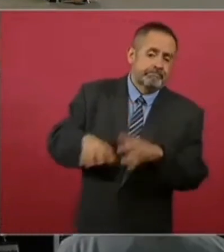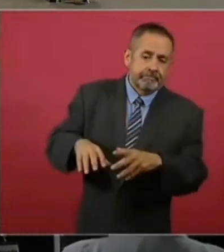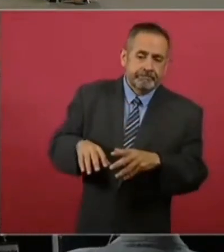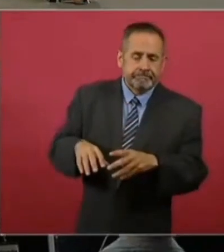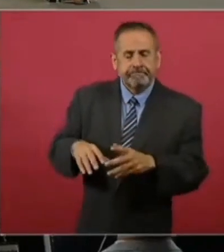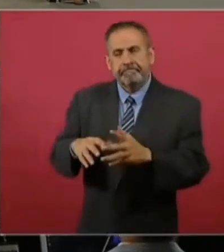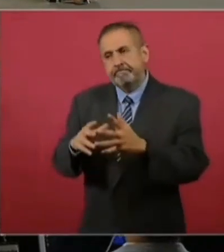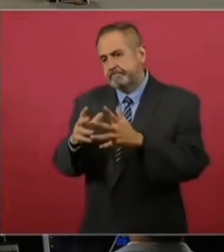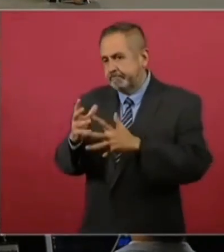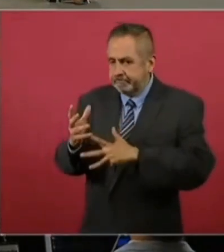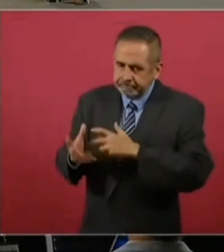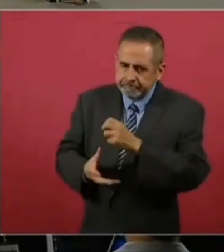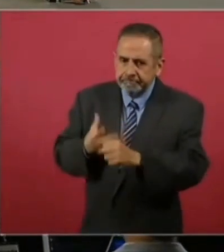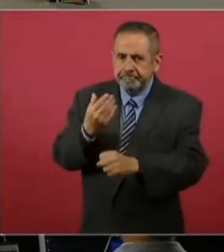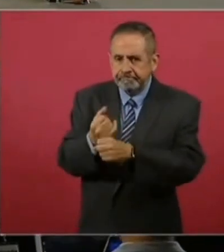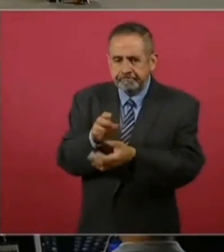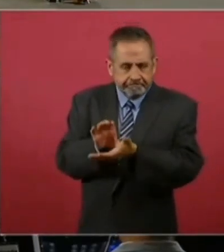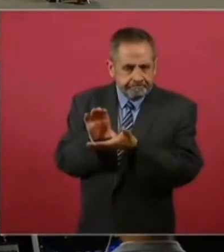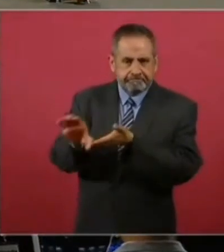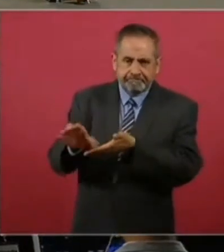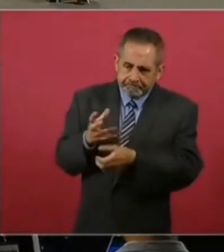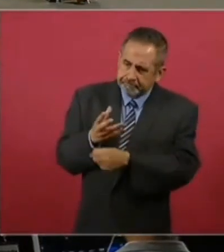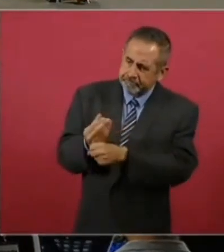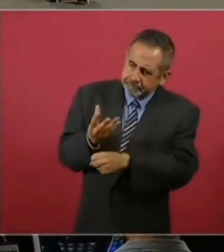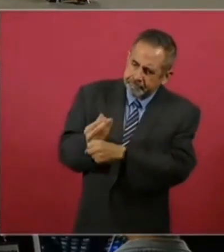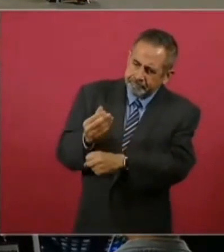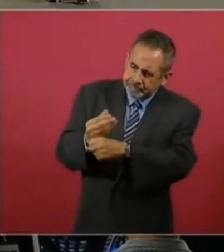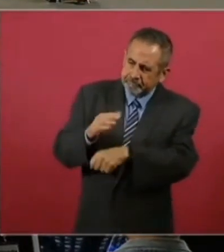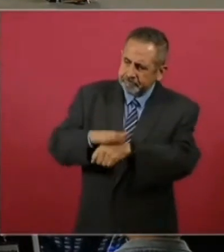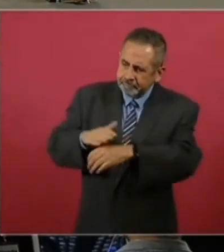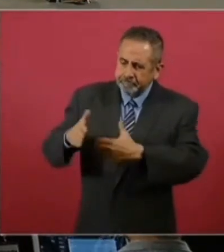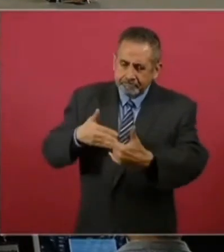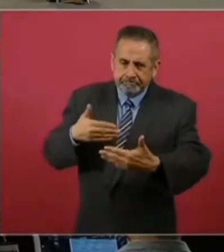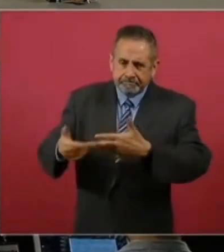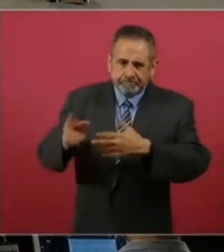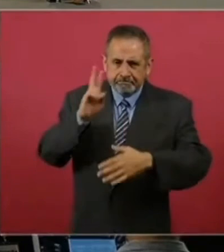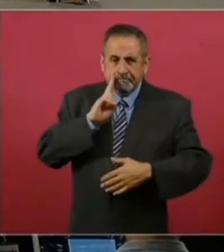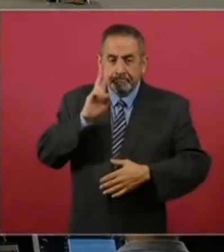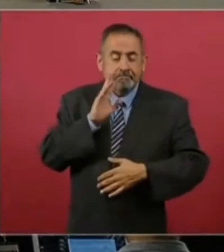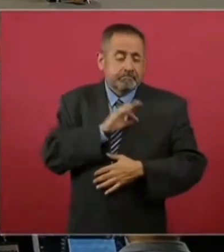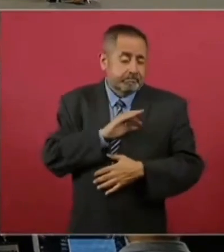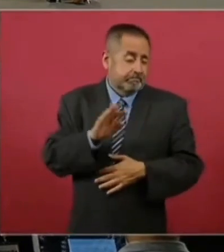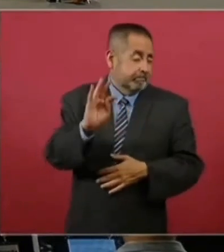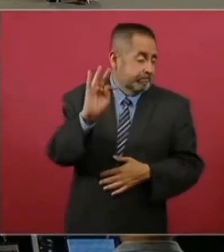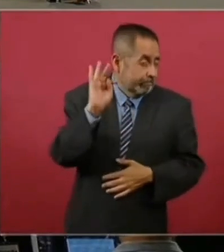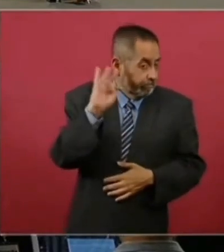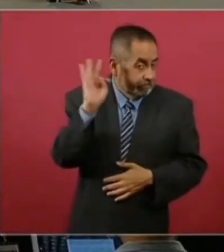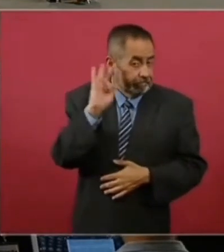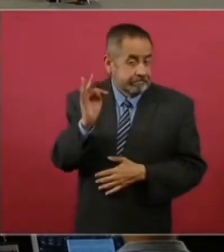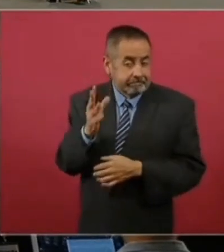invertir, seguir invirtiendo para modernizar las plantas. Si logramos esto,